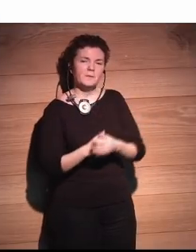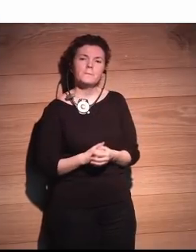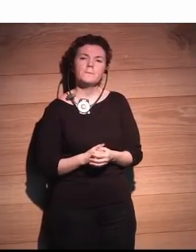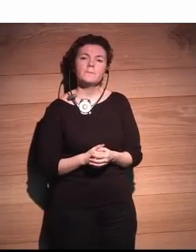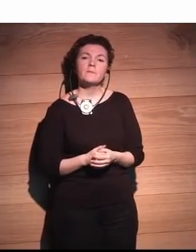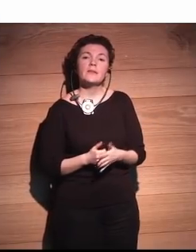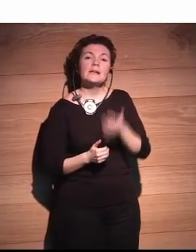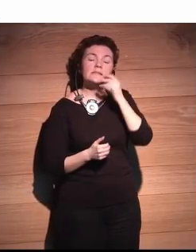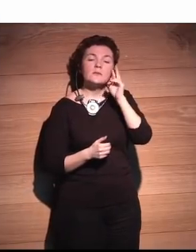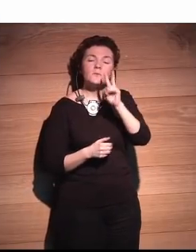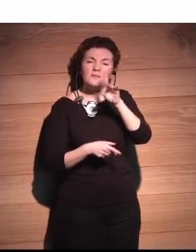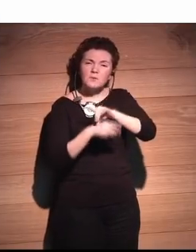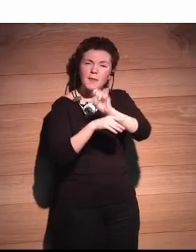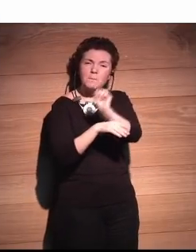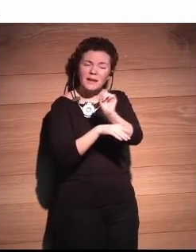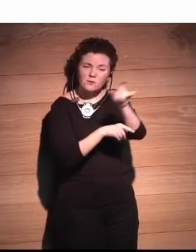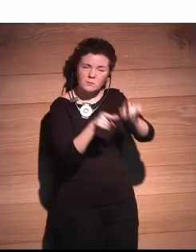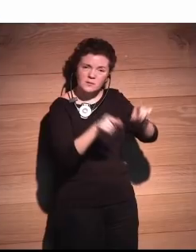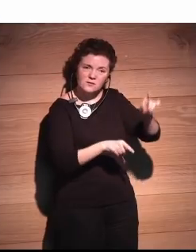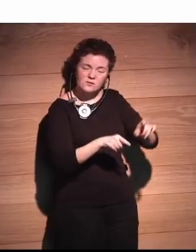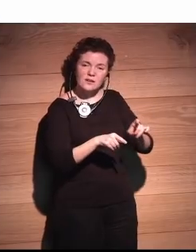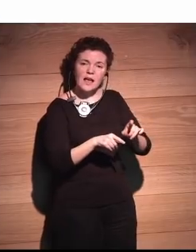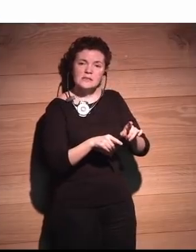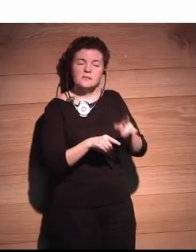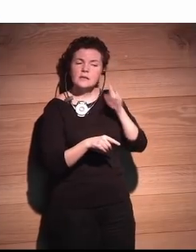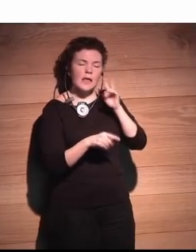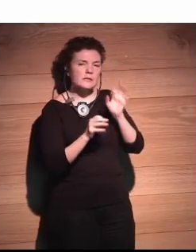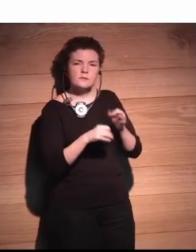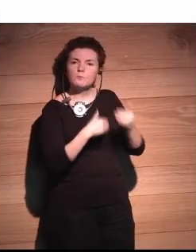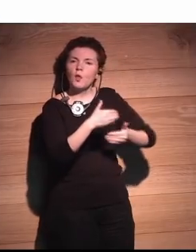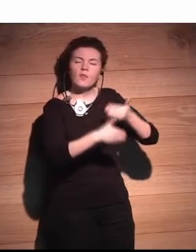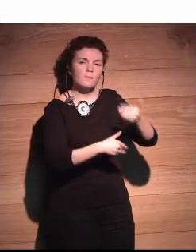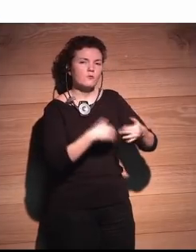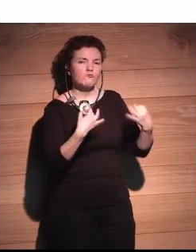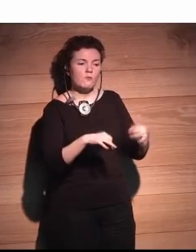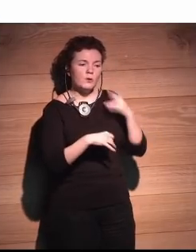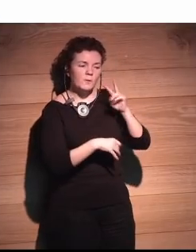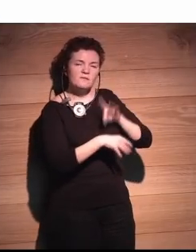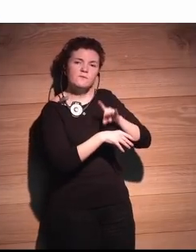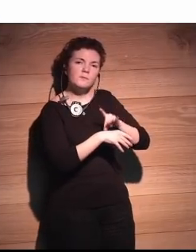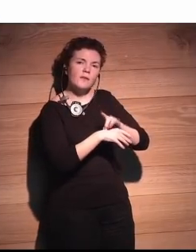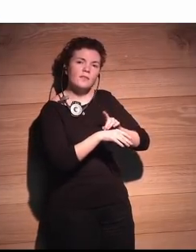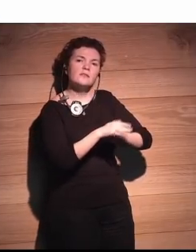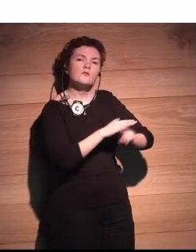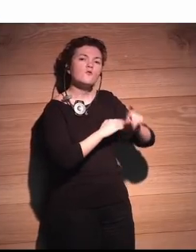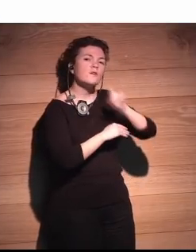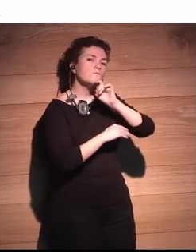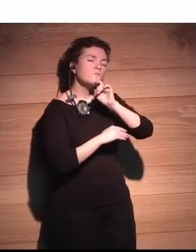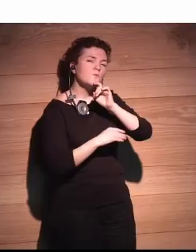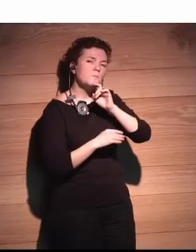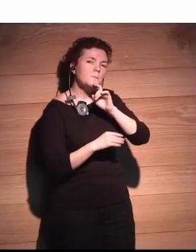Cuando echamos un vistazo al Parkinson en los pacientes, y este es un transcurso habitual, pues lo que podemos ver en la enfermedad de Parkinson es